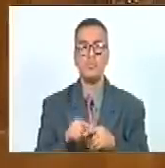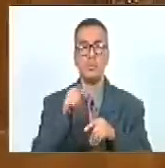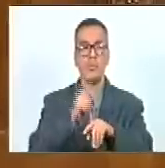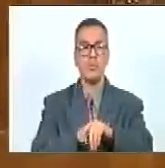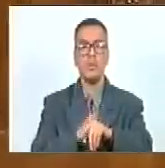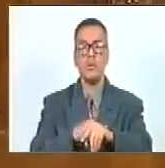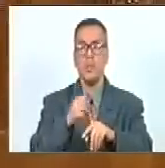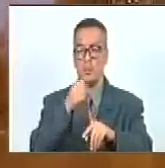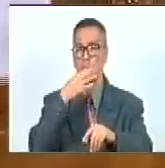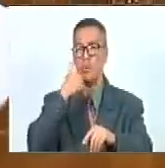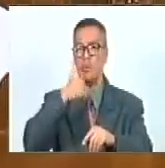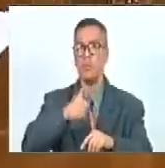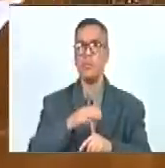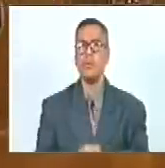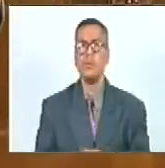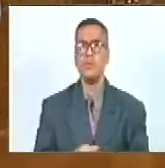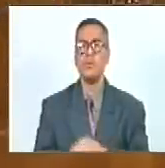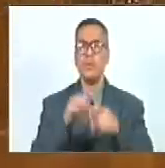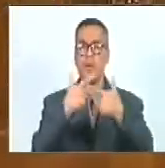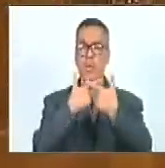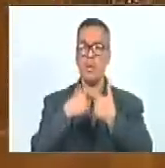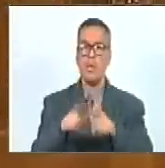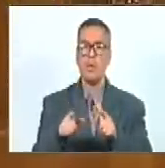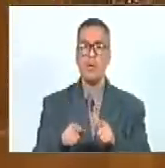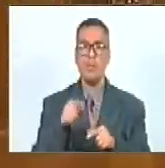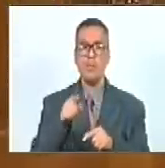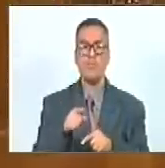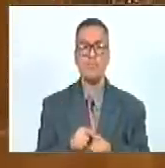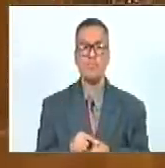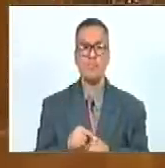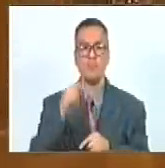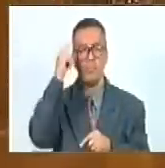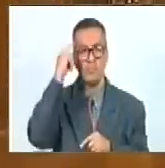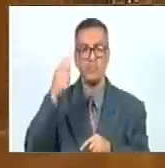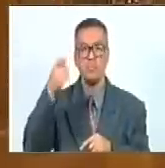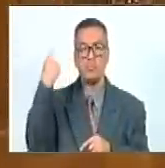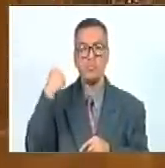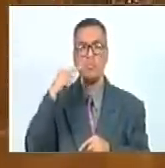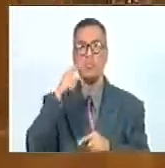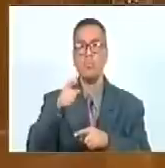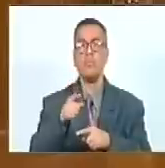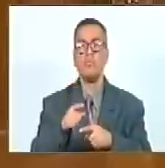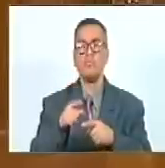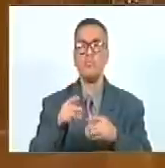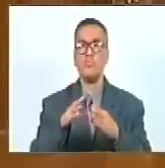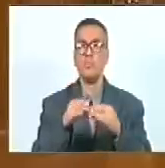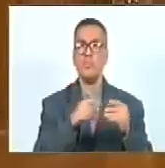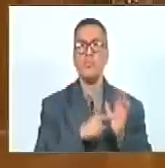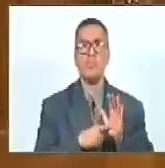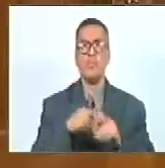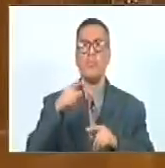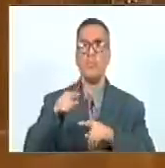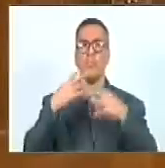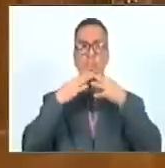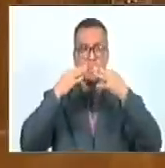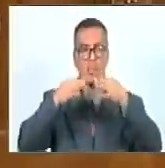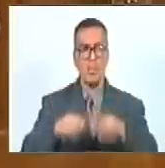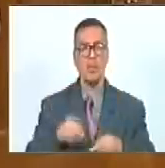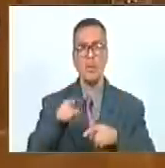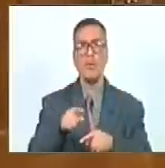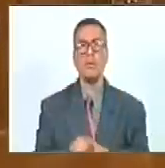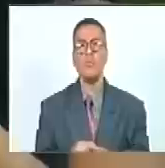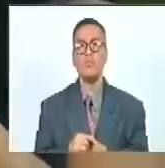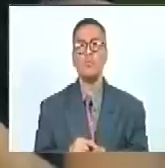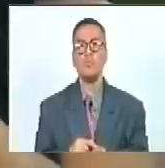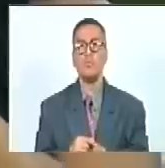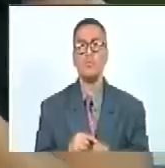es una profesión digna y libre, era y es una contradicción con la realidad y con